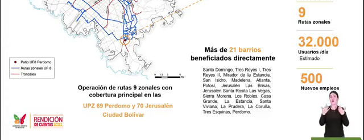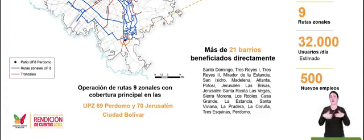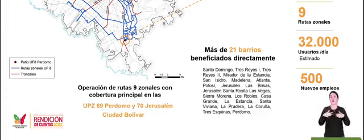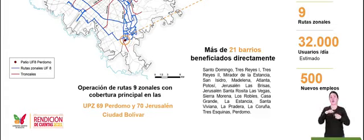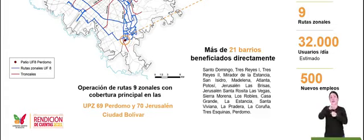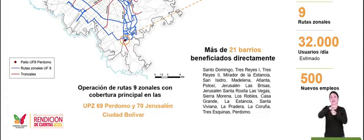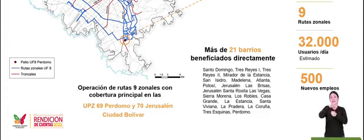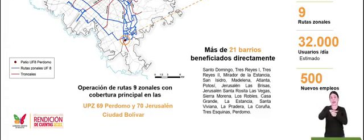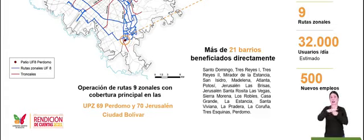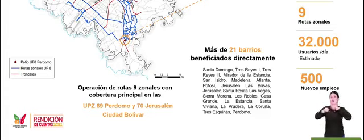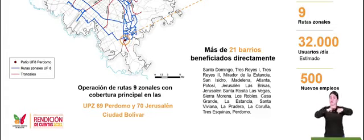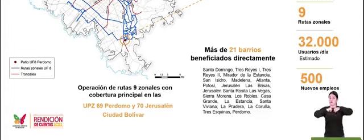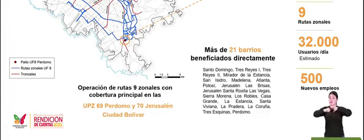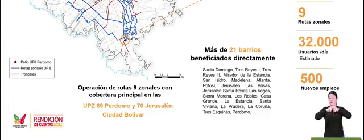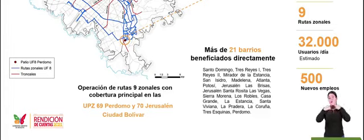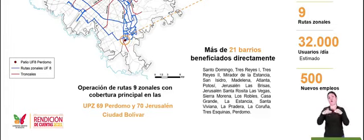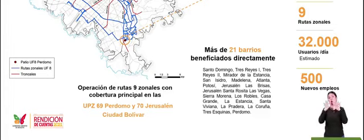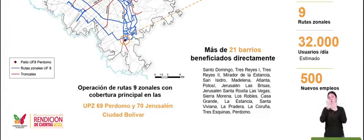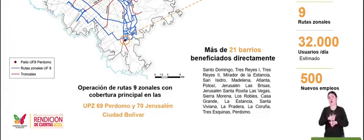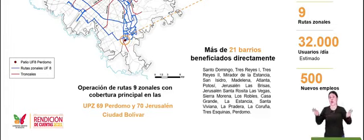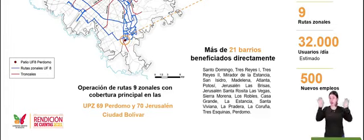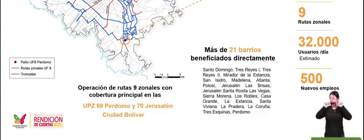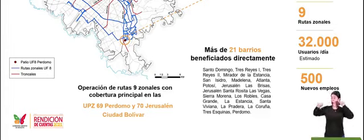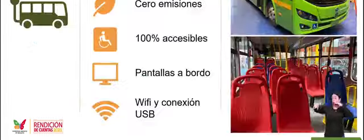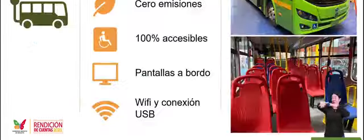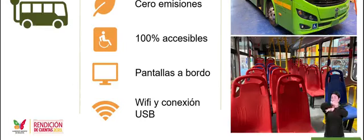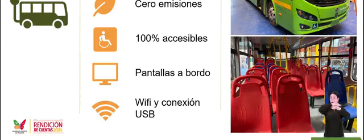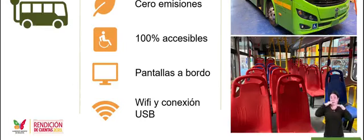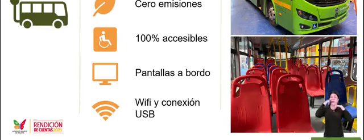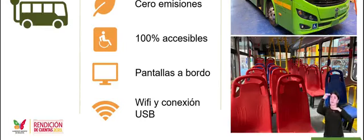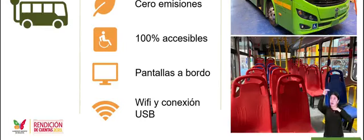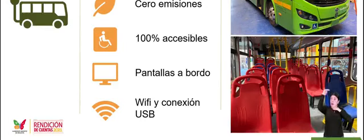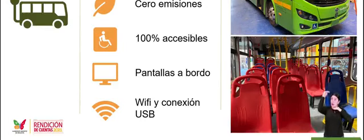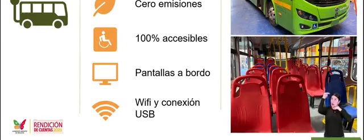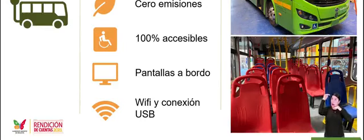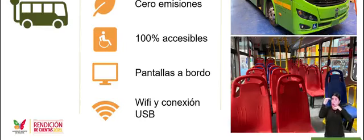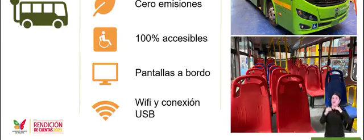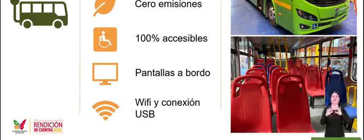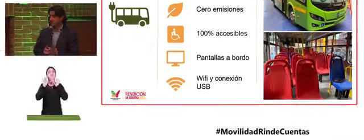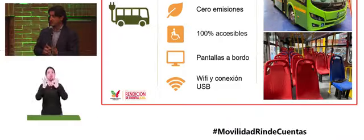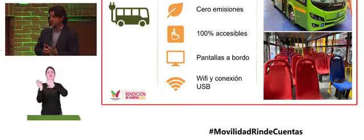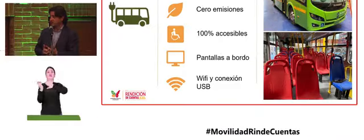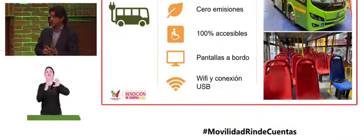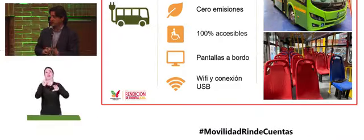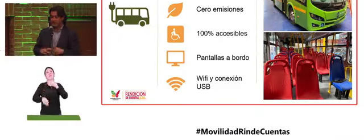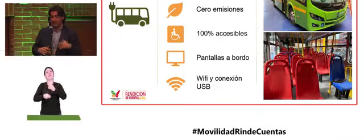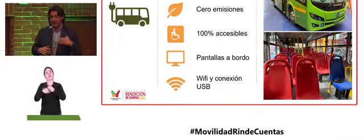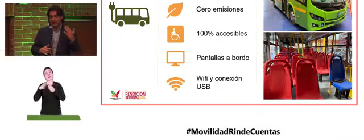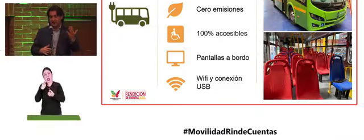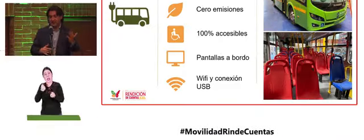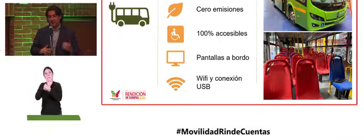una participación importante en la reducción de esas toneladas de CO2. Asimismo, vamos a contribuir mucho a la seguridad vial.